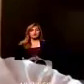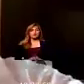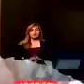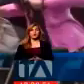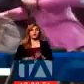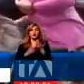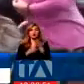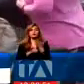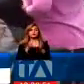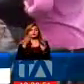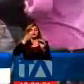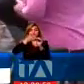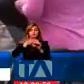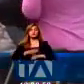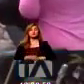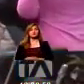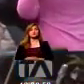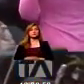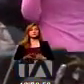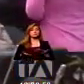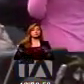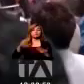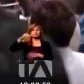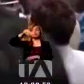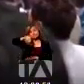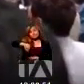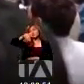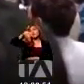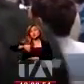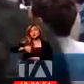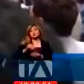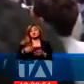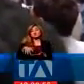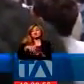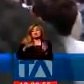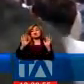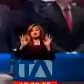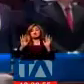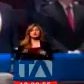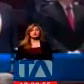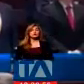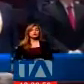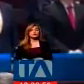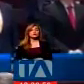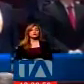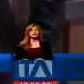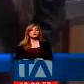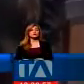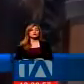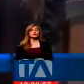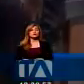con objetividad. Y así, el escenario para este martes aún es incierto. En Quito, Andrea Samaniego, 24 horas.